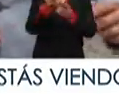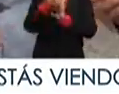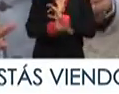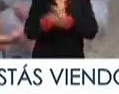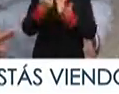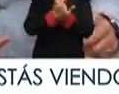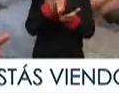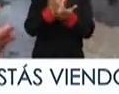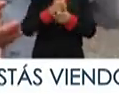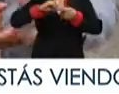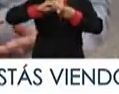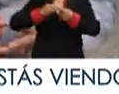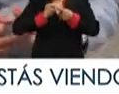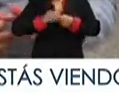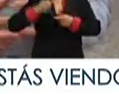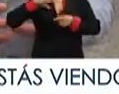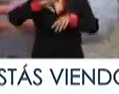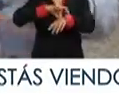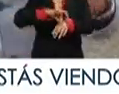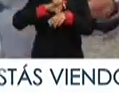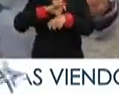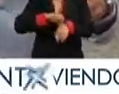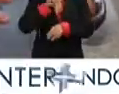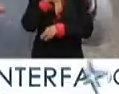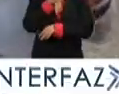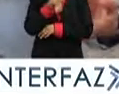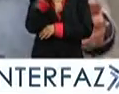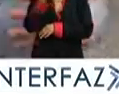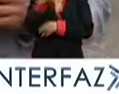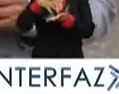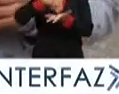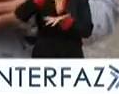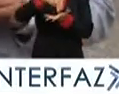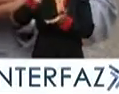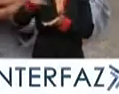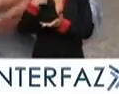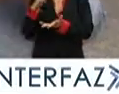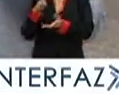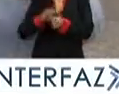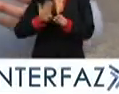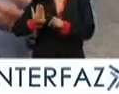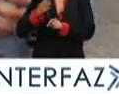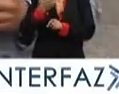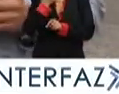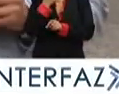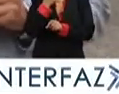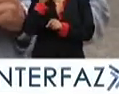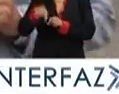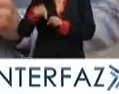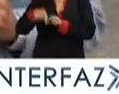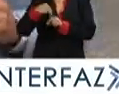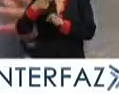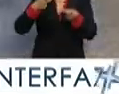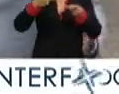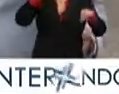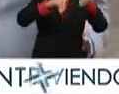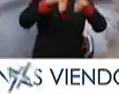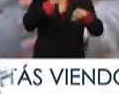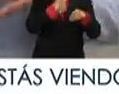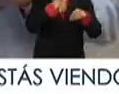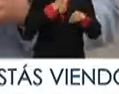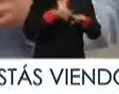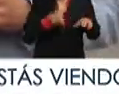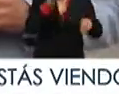contiene arroz, frijol, carne y también una harina que aquí es muy común para preparar algunos